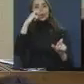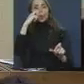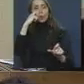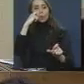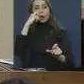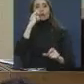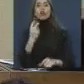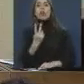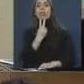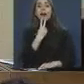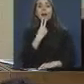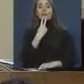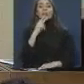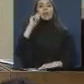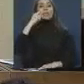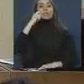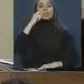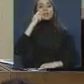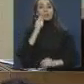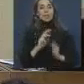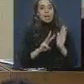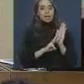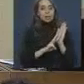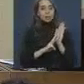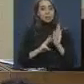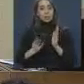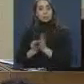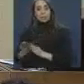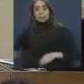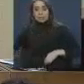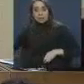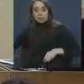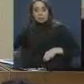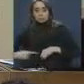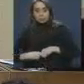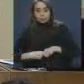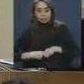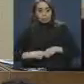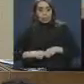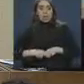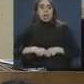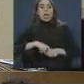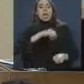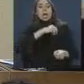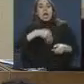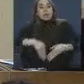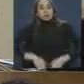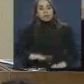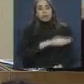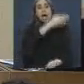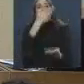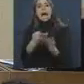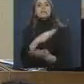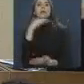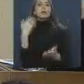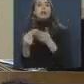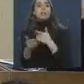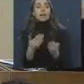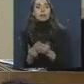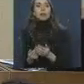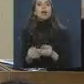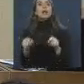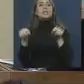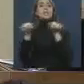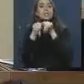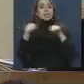Concebimos la vida como una identidad continua desde la fecundación hasta la muerte natural. La libertad e igualdad en dignidad y